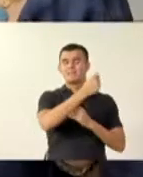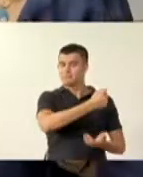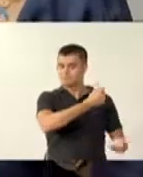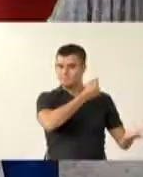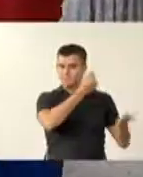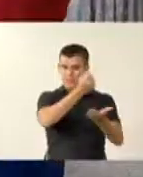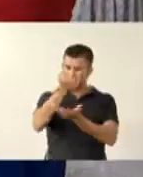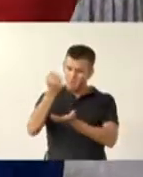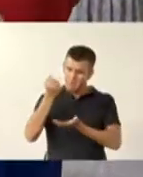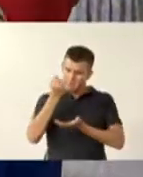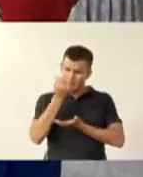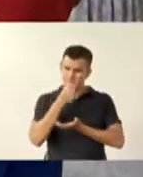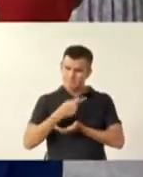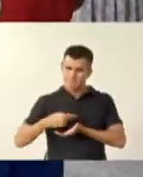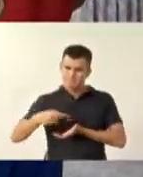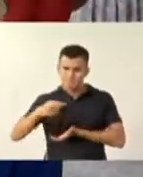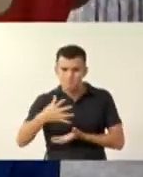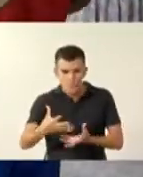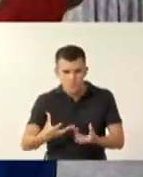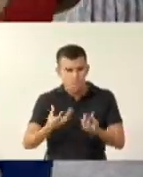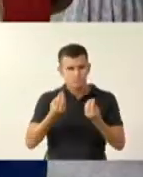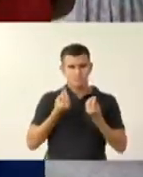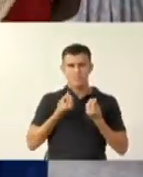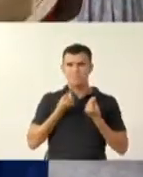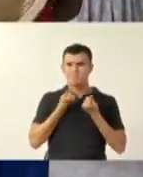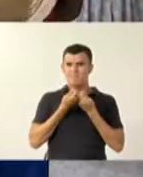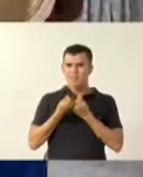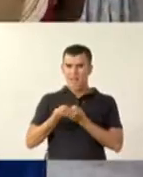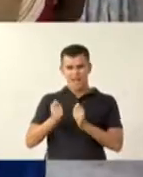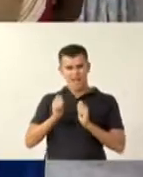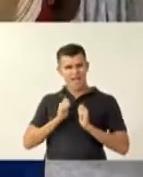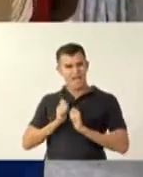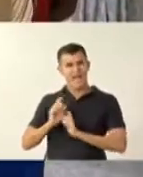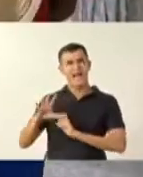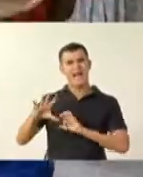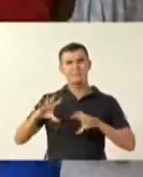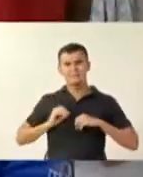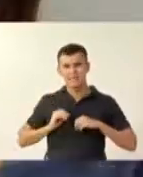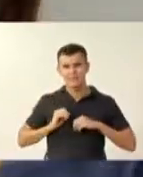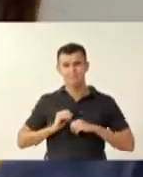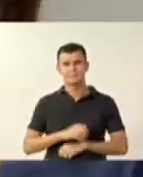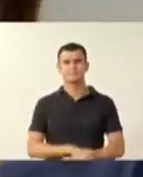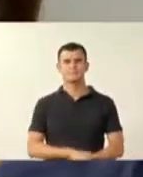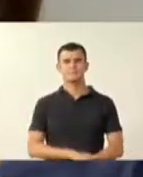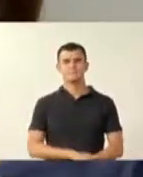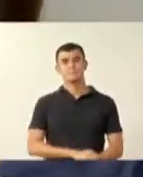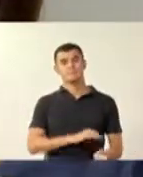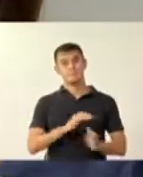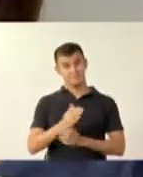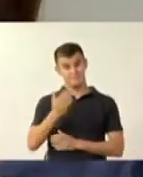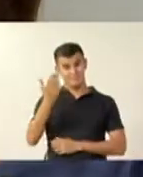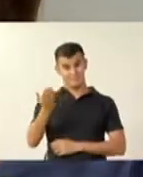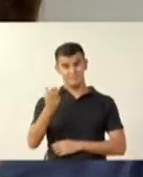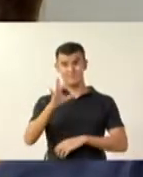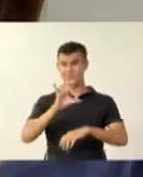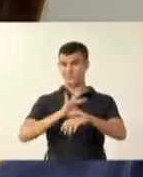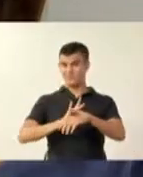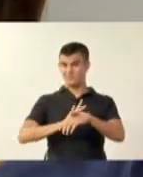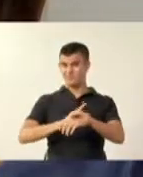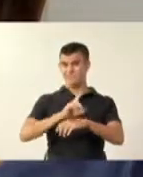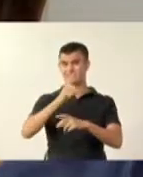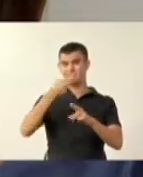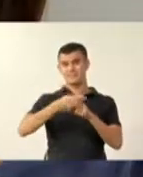al mismo tiempo que ellos le enseñen a otros para tener también más beneficiarios y más gente ocupada. Sin embargo, la doctora Luz